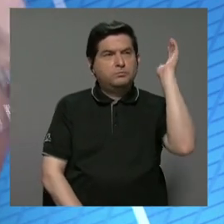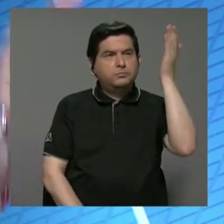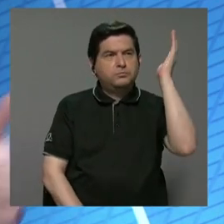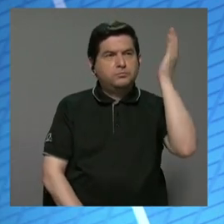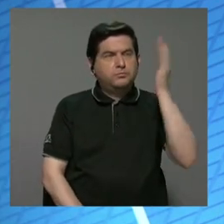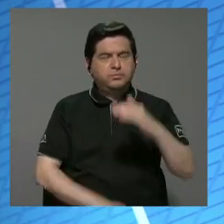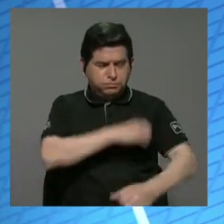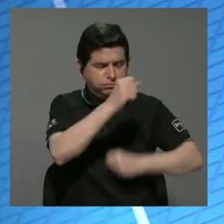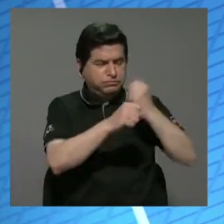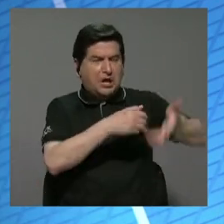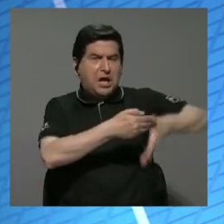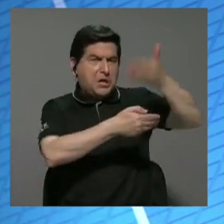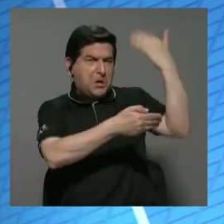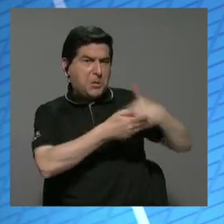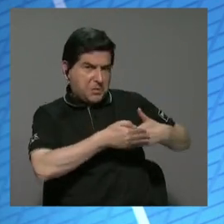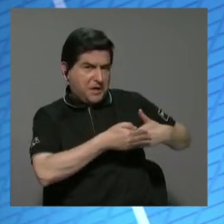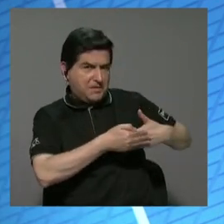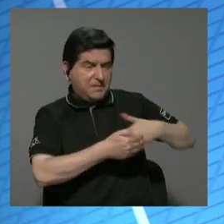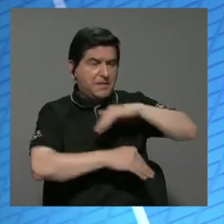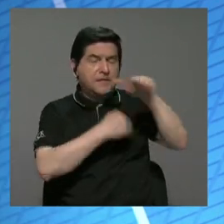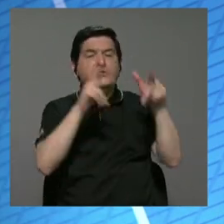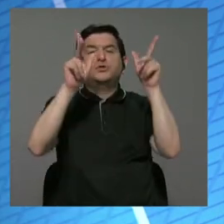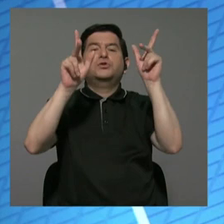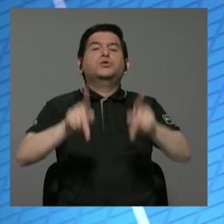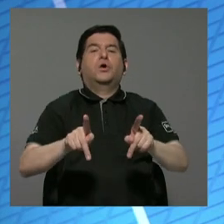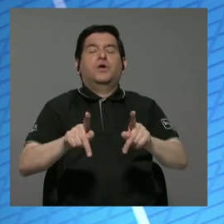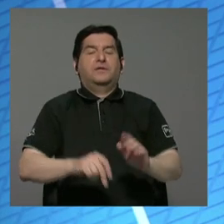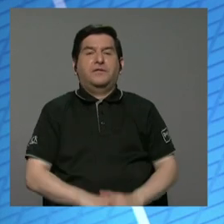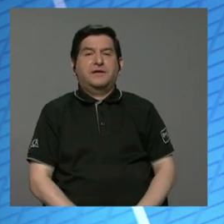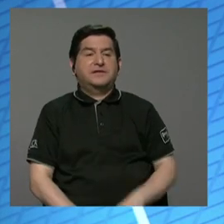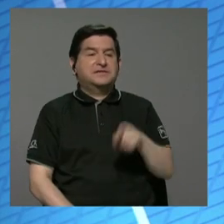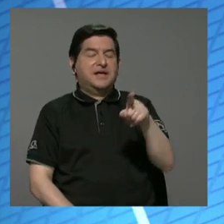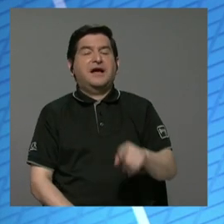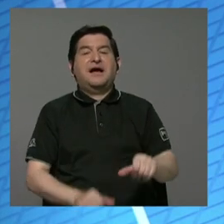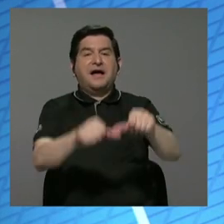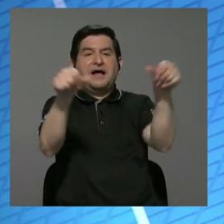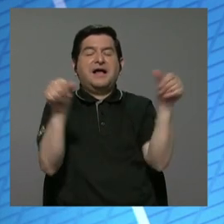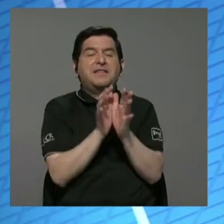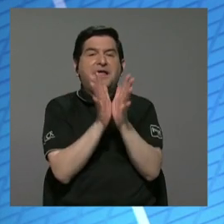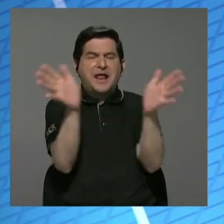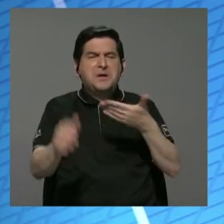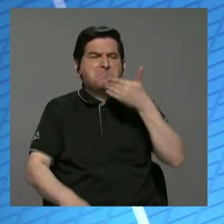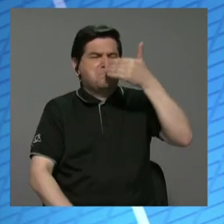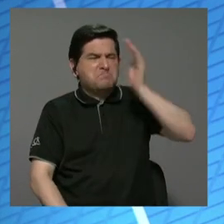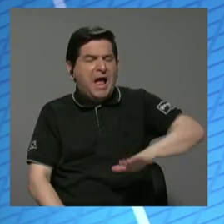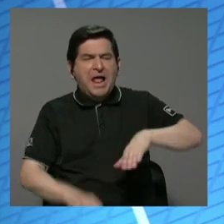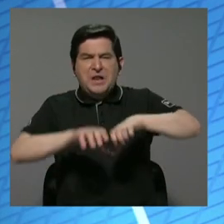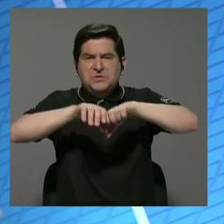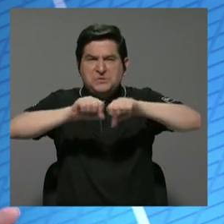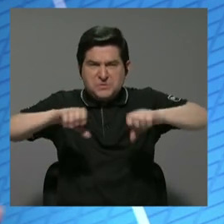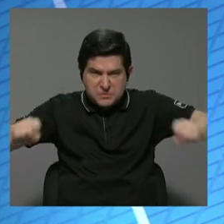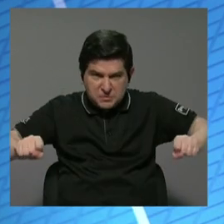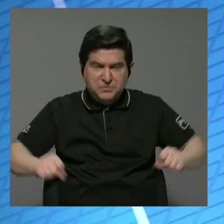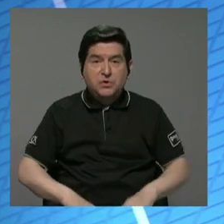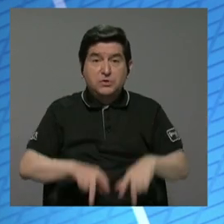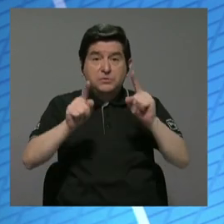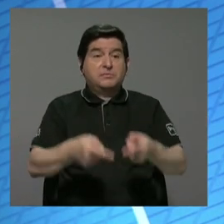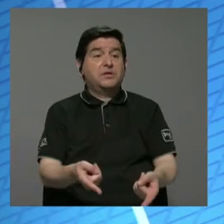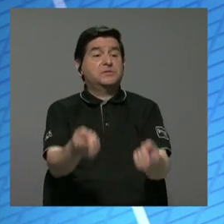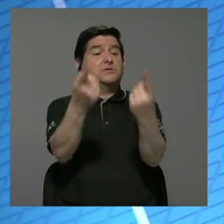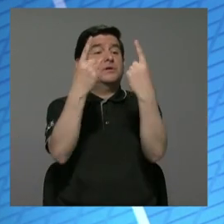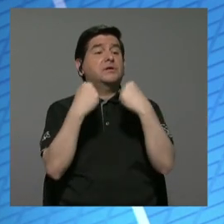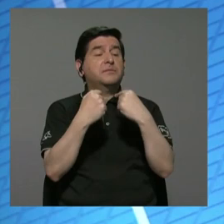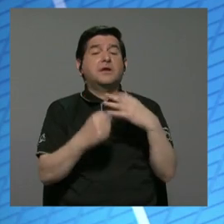hace unos cuantos años, ¿verdad?, de que todas las personas que estaban en el sector público eran malas, eran corruptas y que los que venían eran los